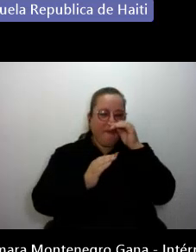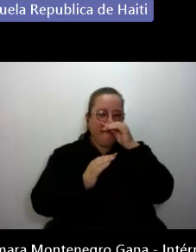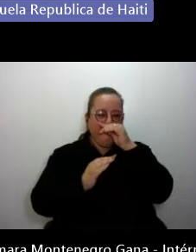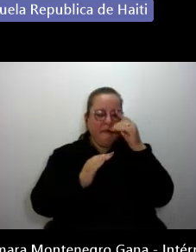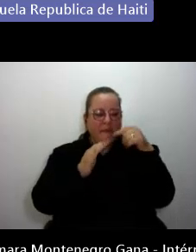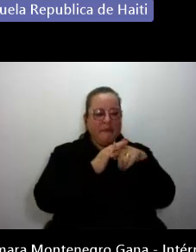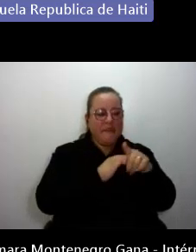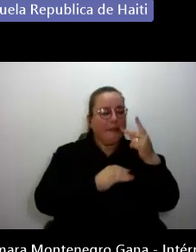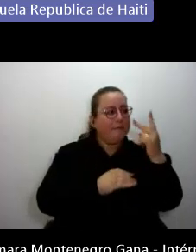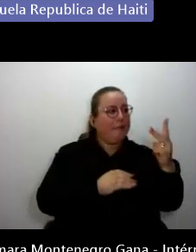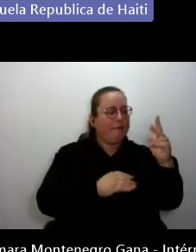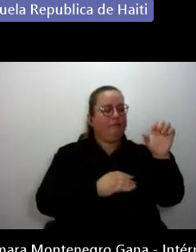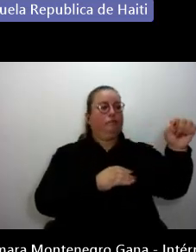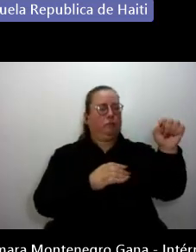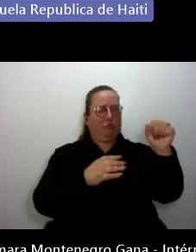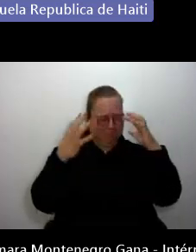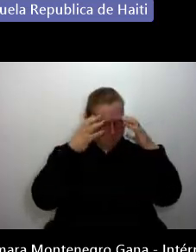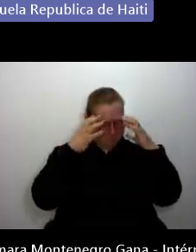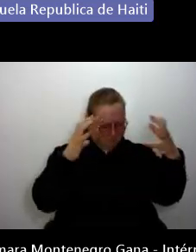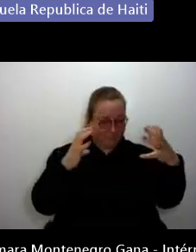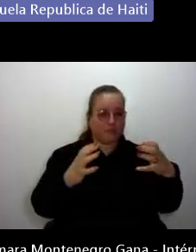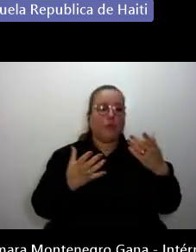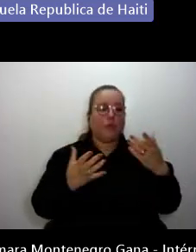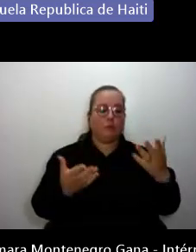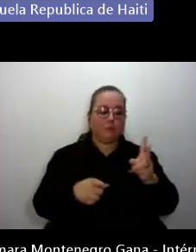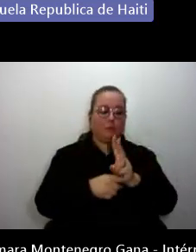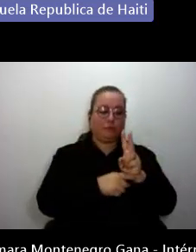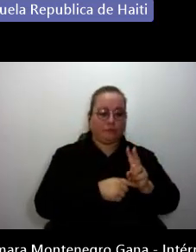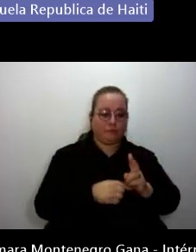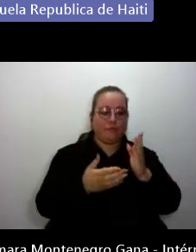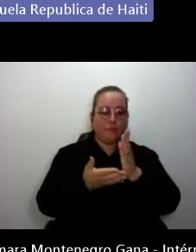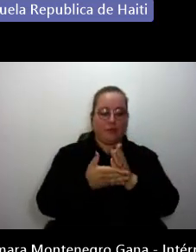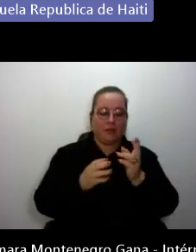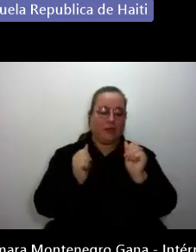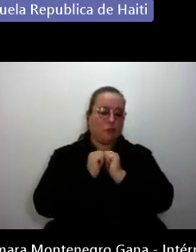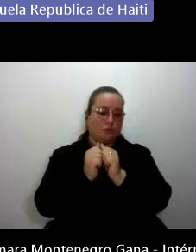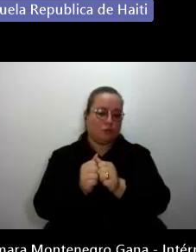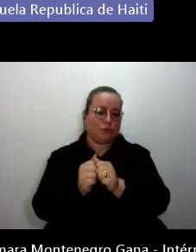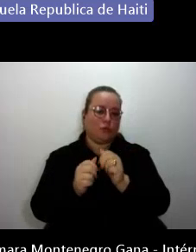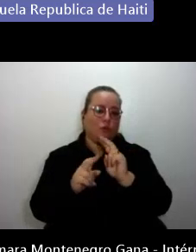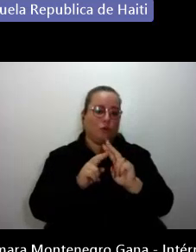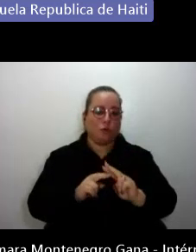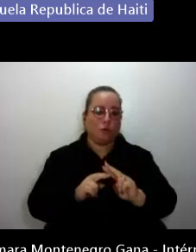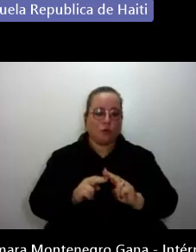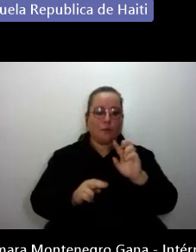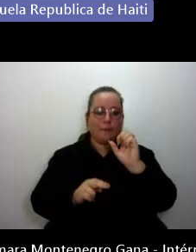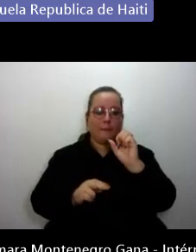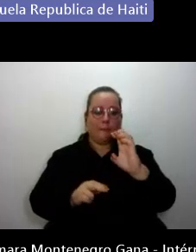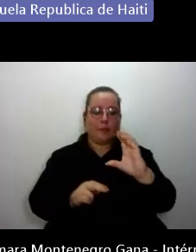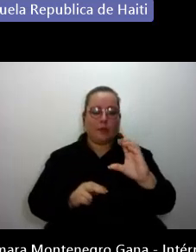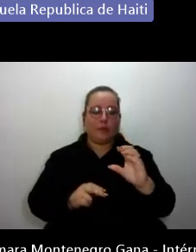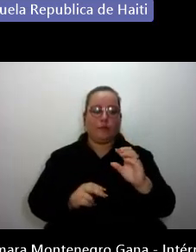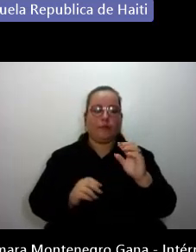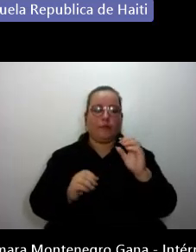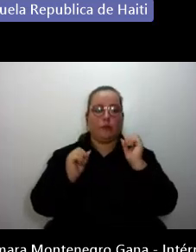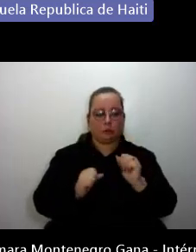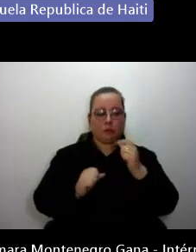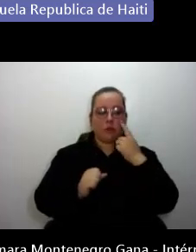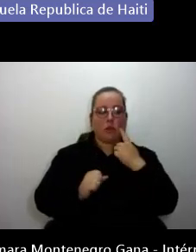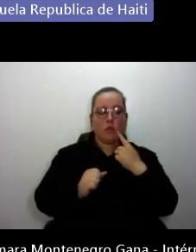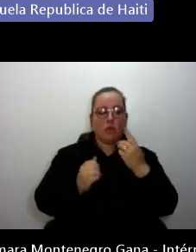y nosotros también en esta construcción del PAEC, puesto que si ella identifica que al decirle que no, el estudiante se va a desregular,